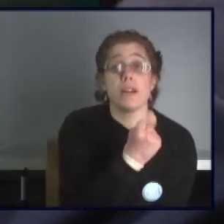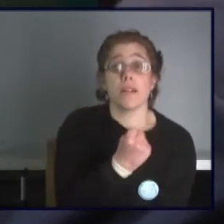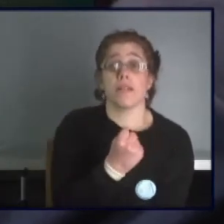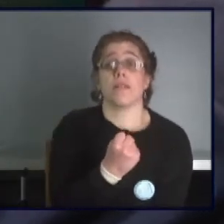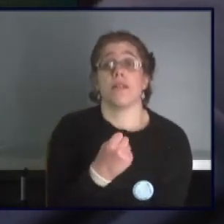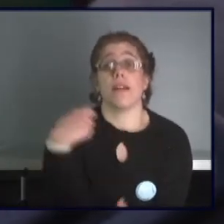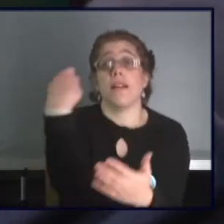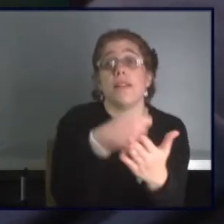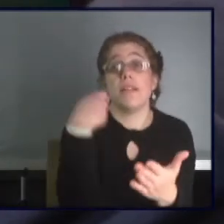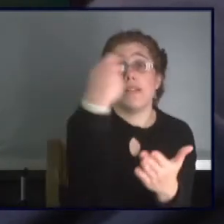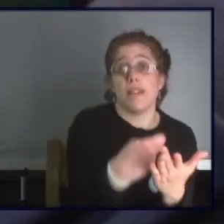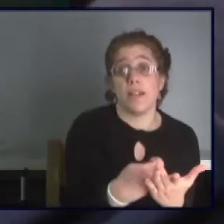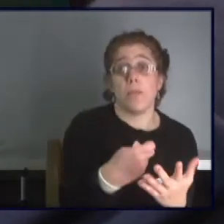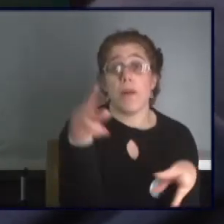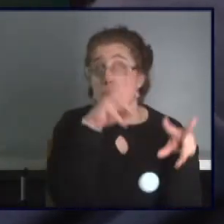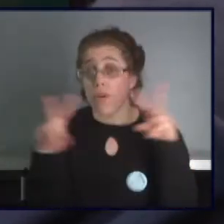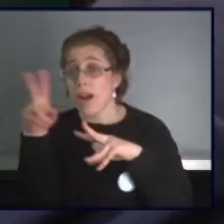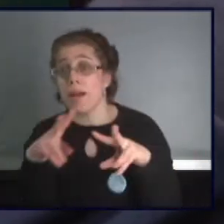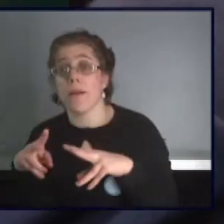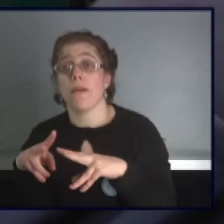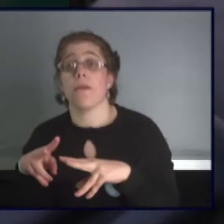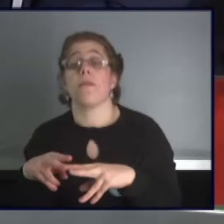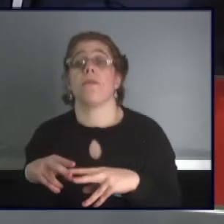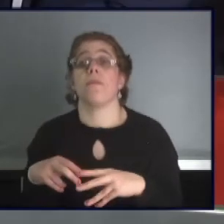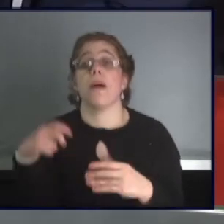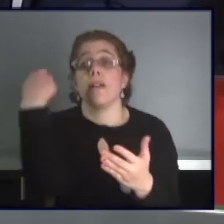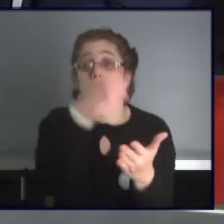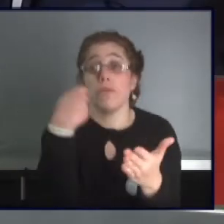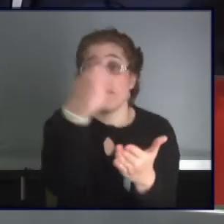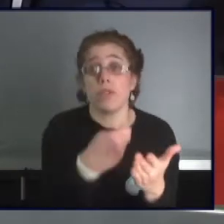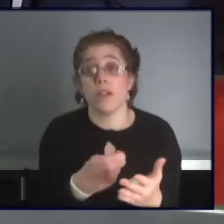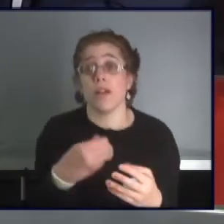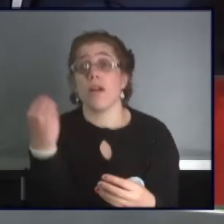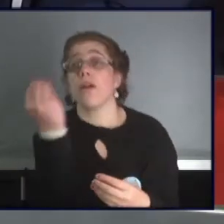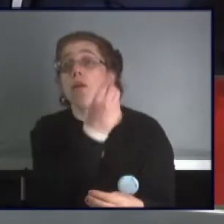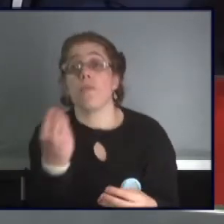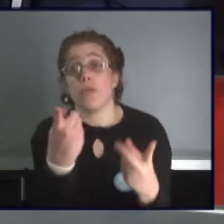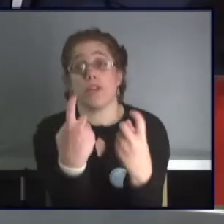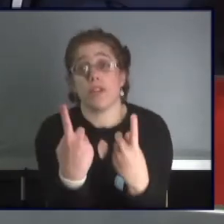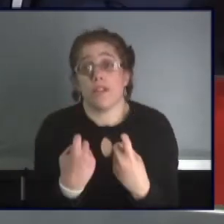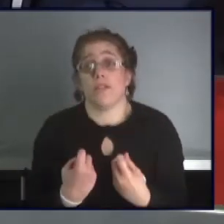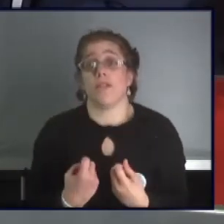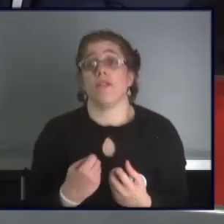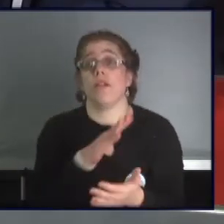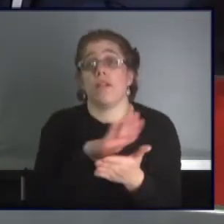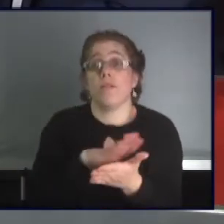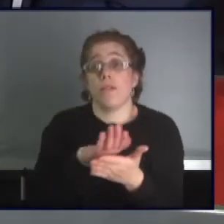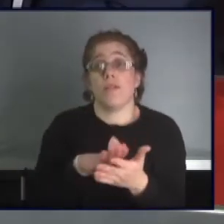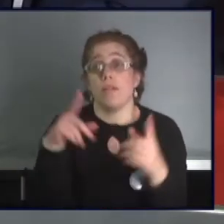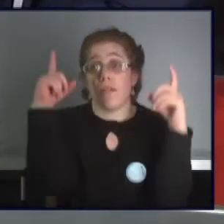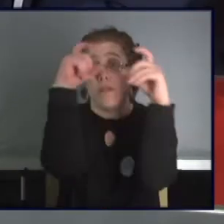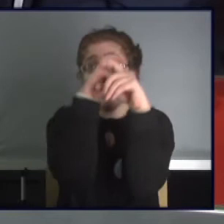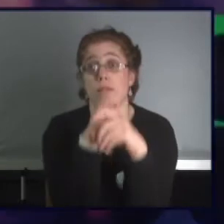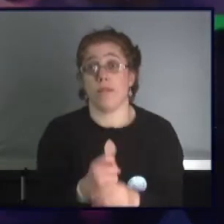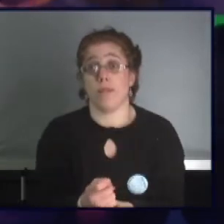conseguir más recursos pero el importe es muy necesario resolver la demanda porque por el